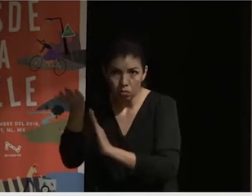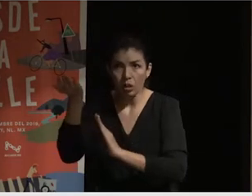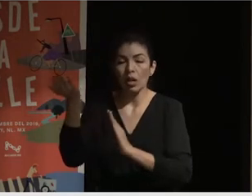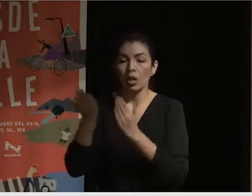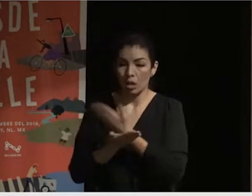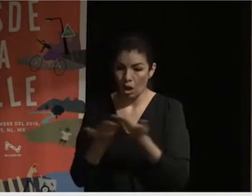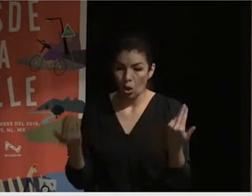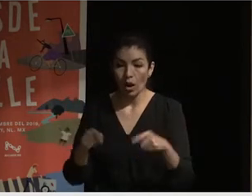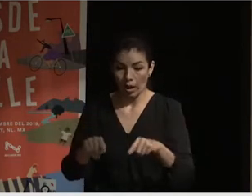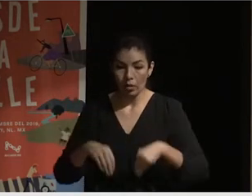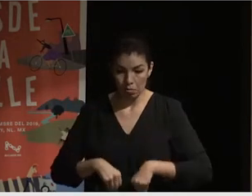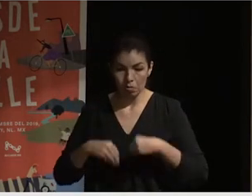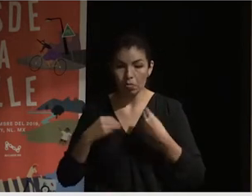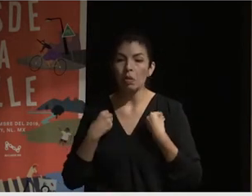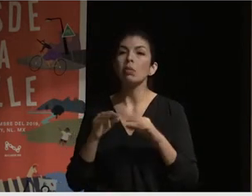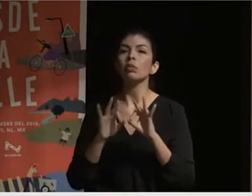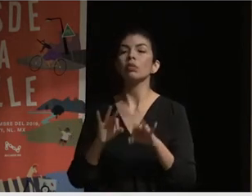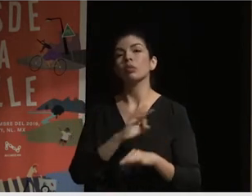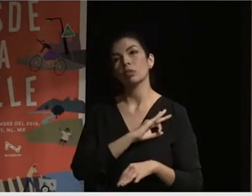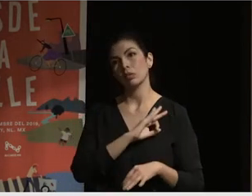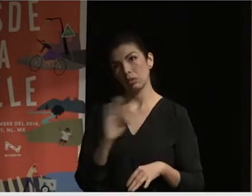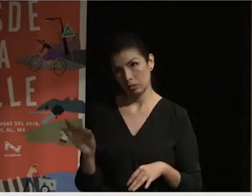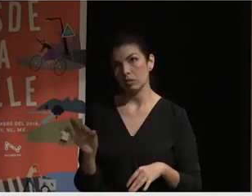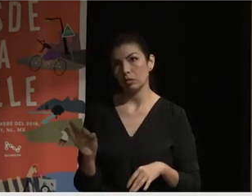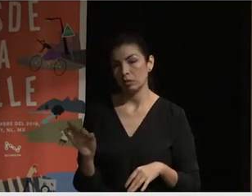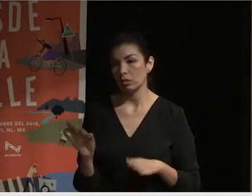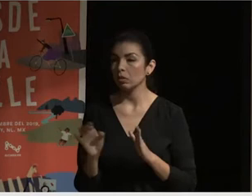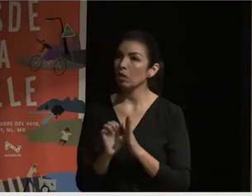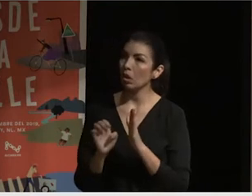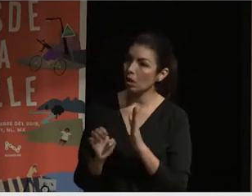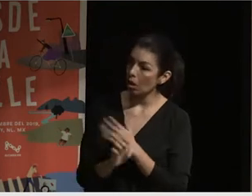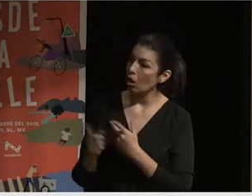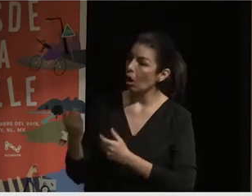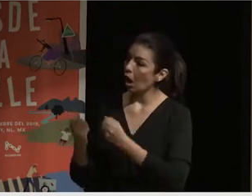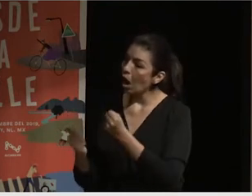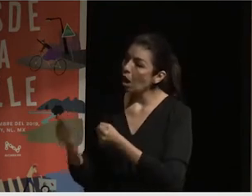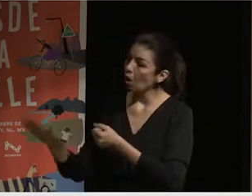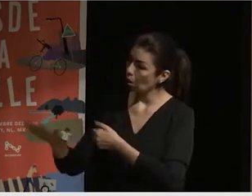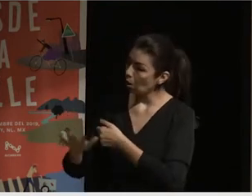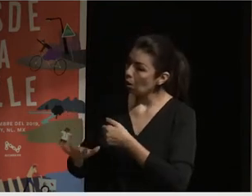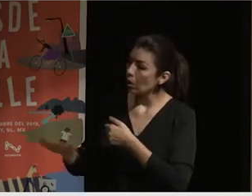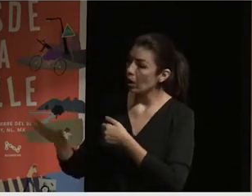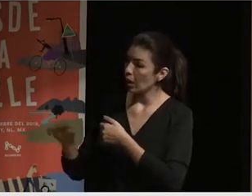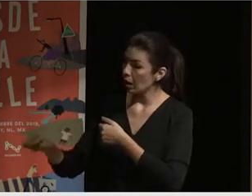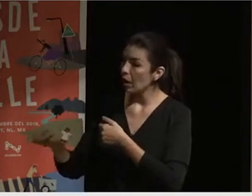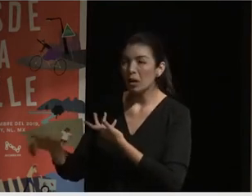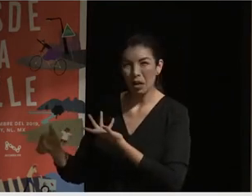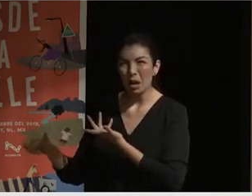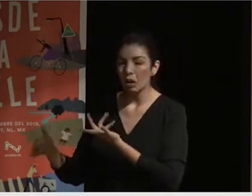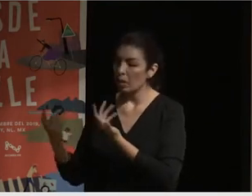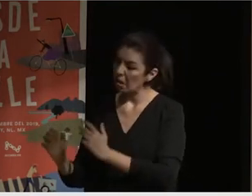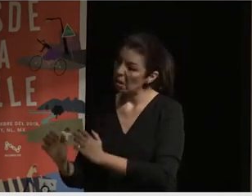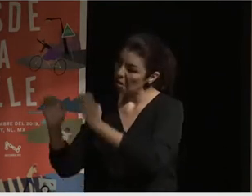están haciéndose para rehabilitar. Es decir, sí hay formas de rehabilitar centros históricos, también tenemos el caso en San Salvador, en fin,